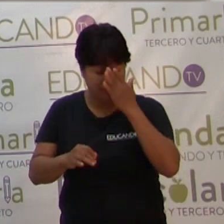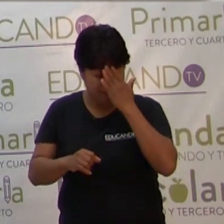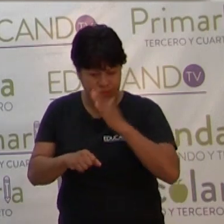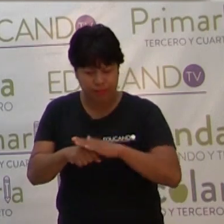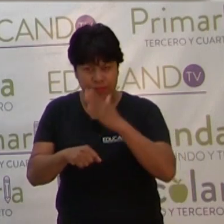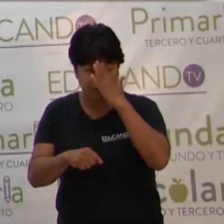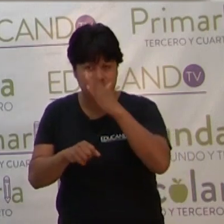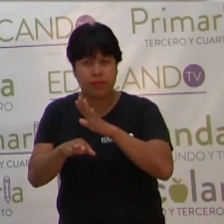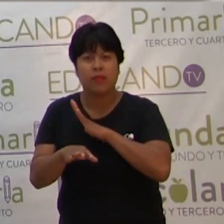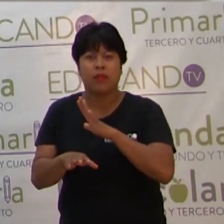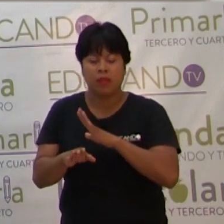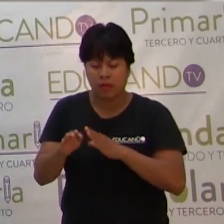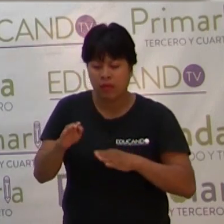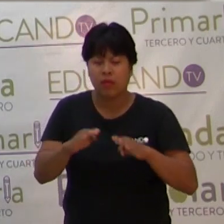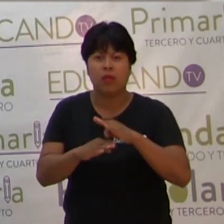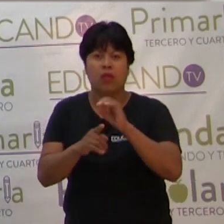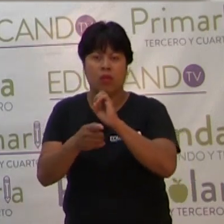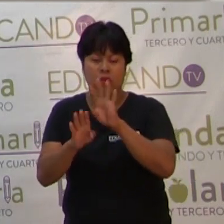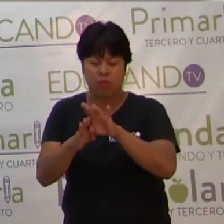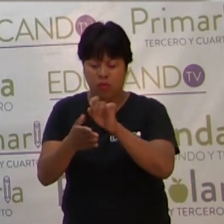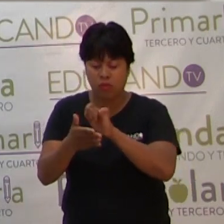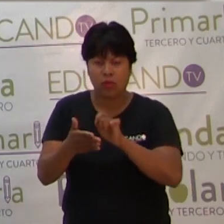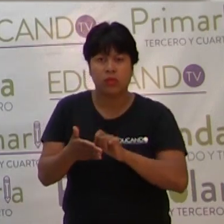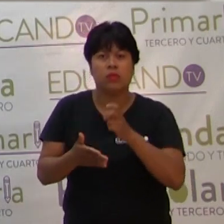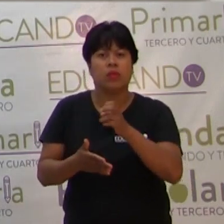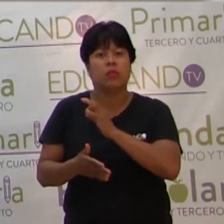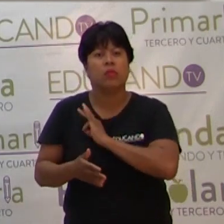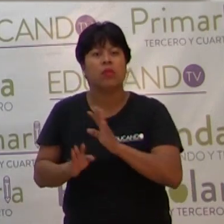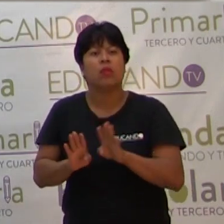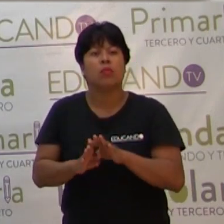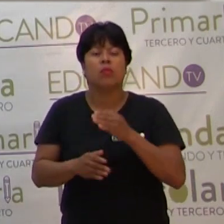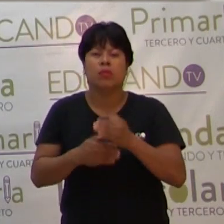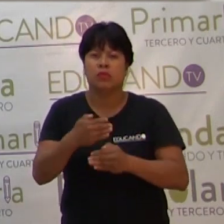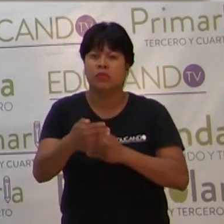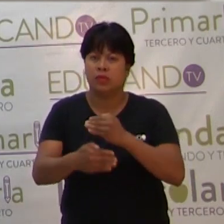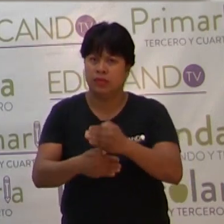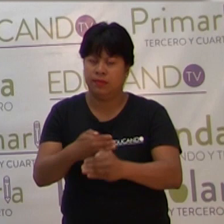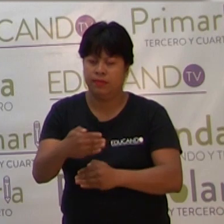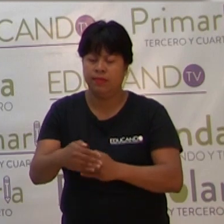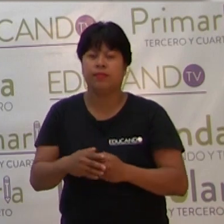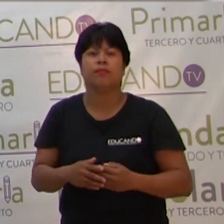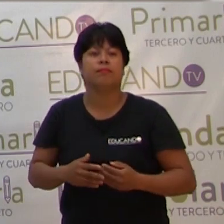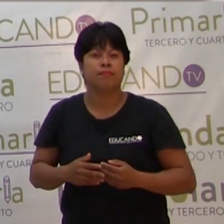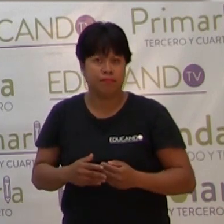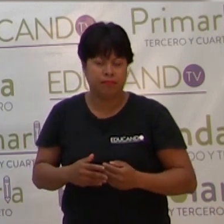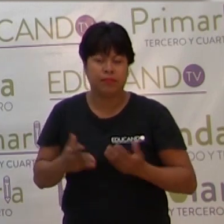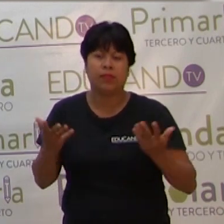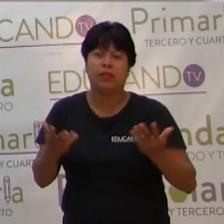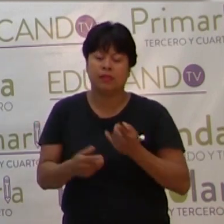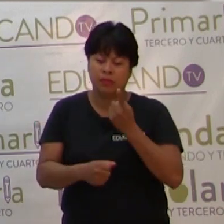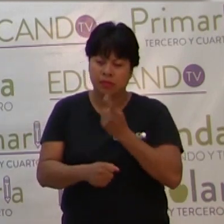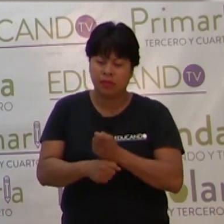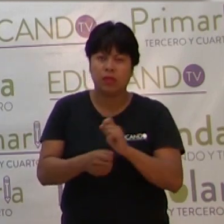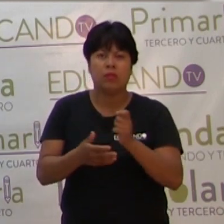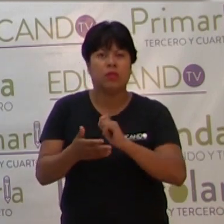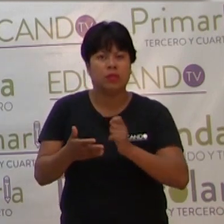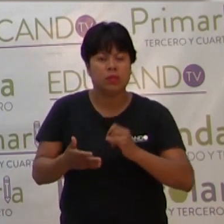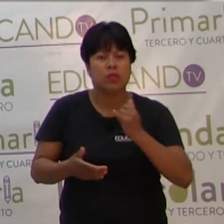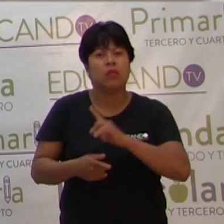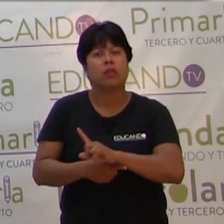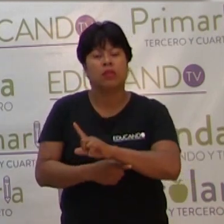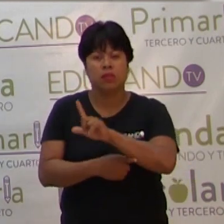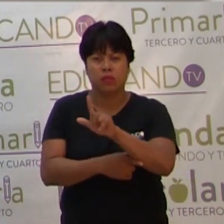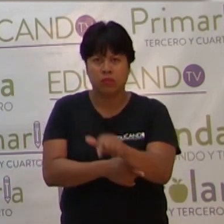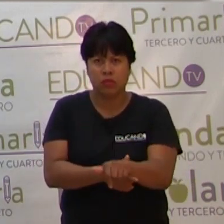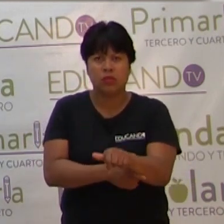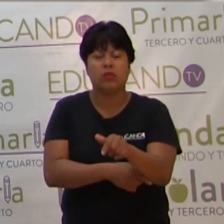hay una jerarquización de operaciones o tienes que ir paso por paso. Hacer primero una operación y